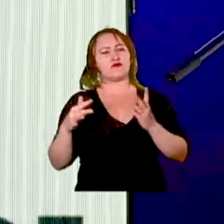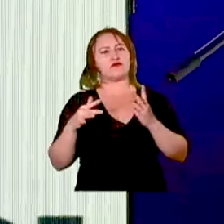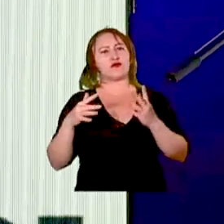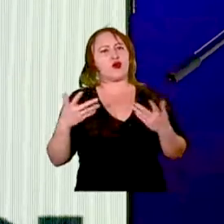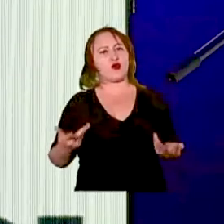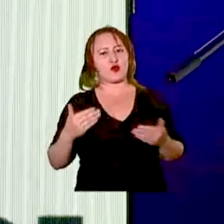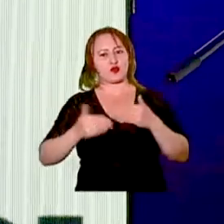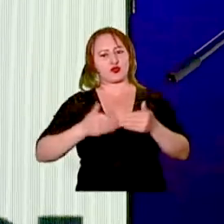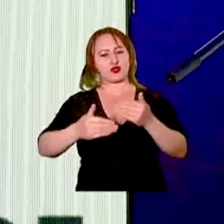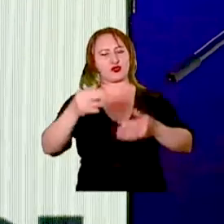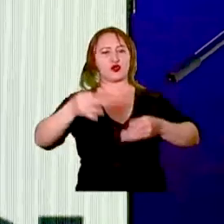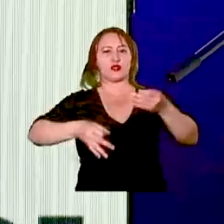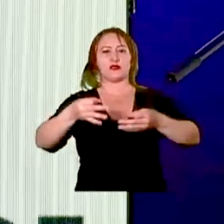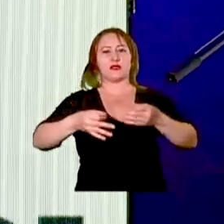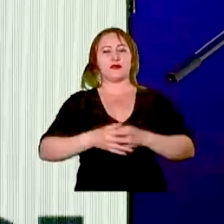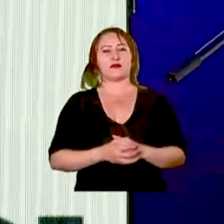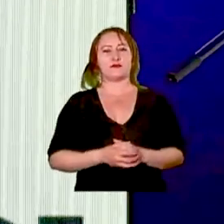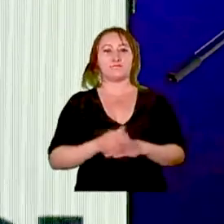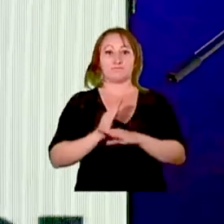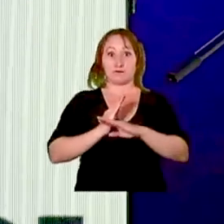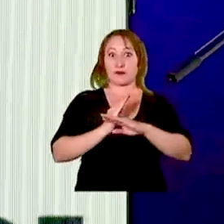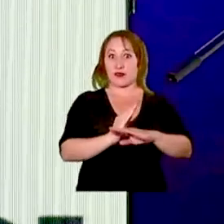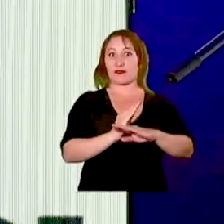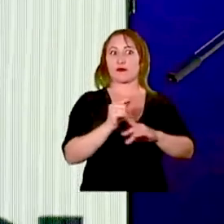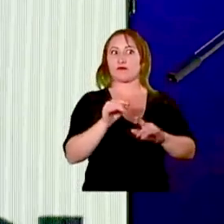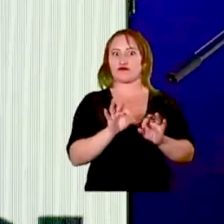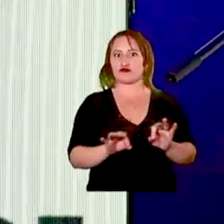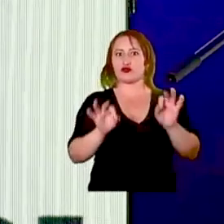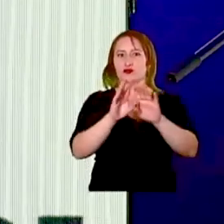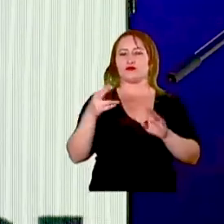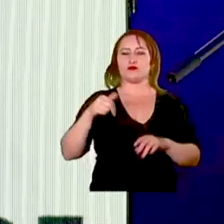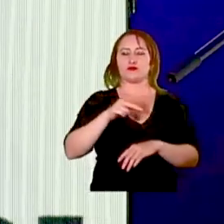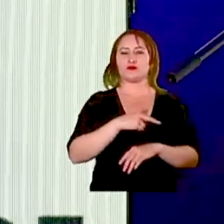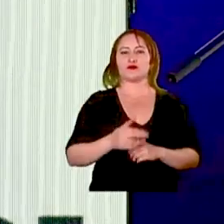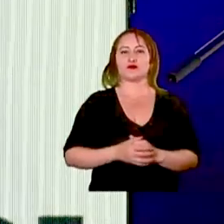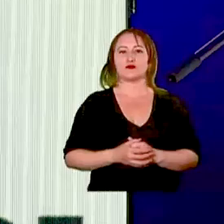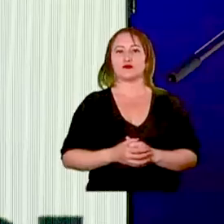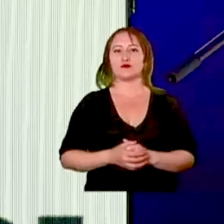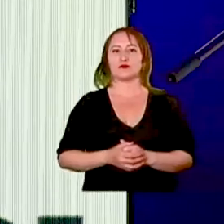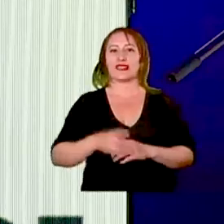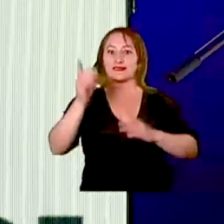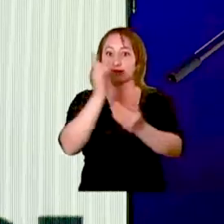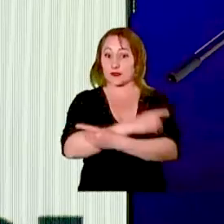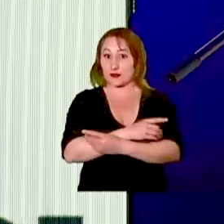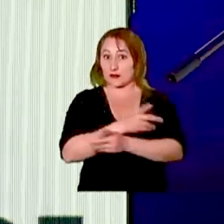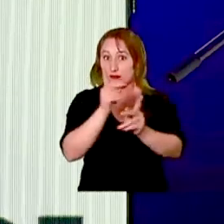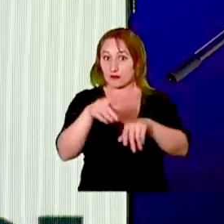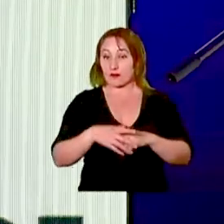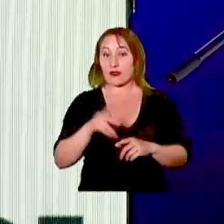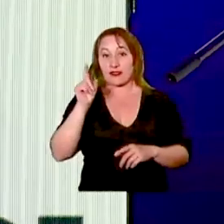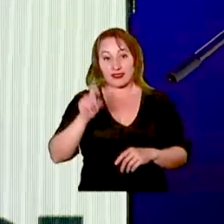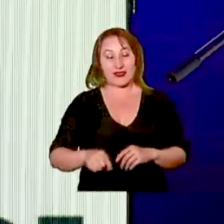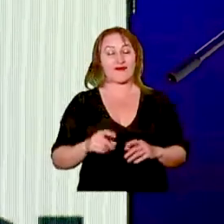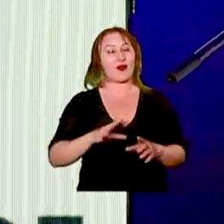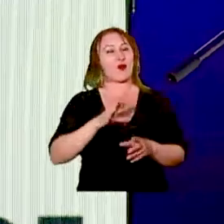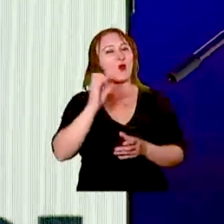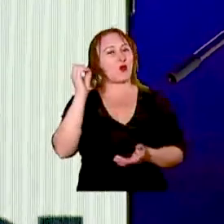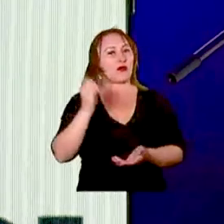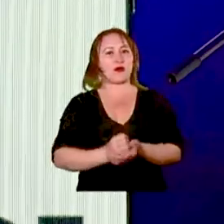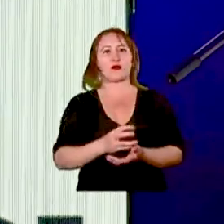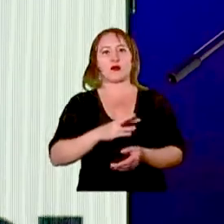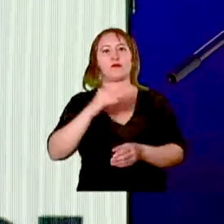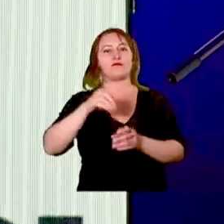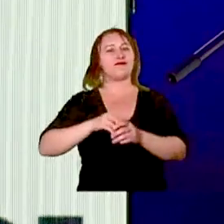ante los procesos judiciales, la preventiva, que es muy importante para nosotros, y la disciplinaria, tenían que estar